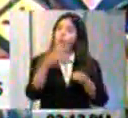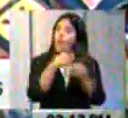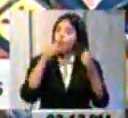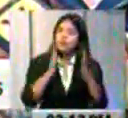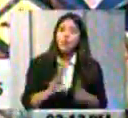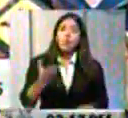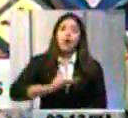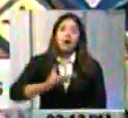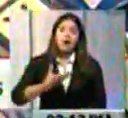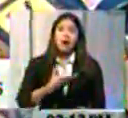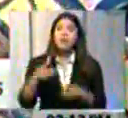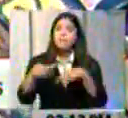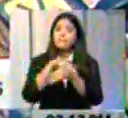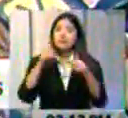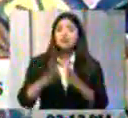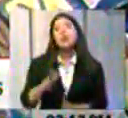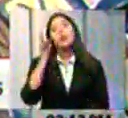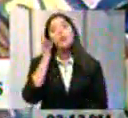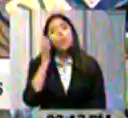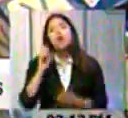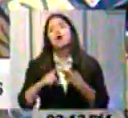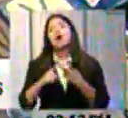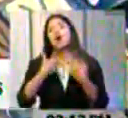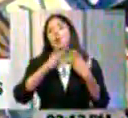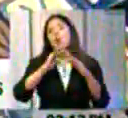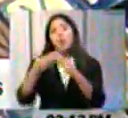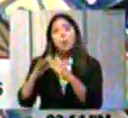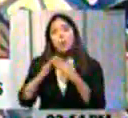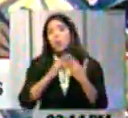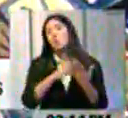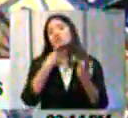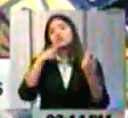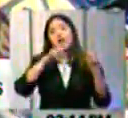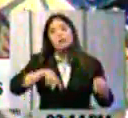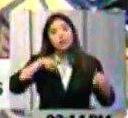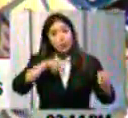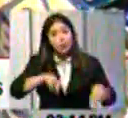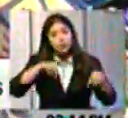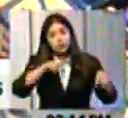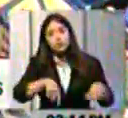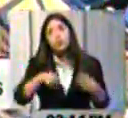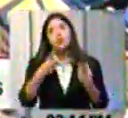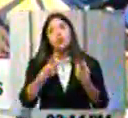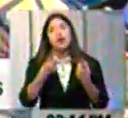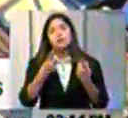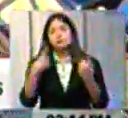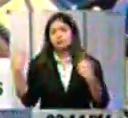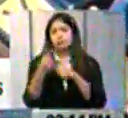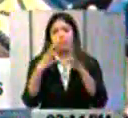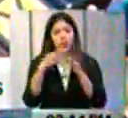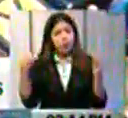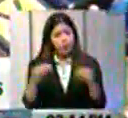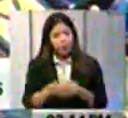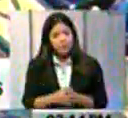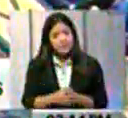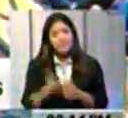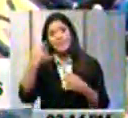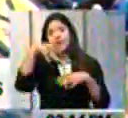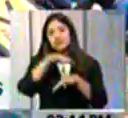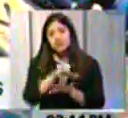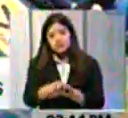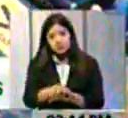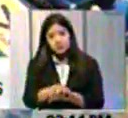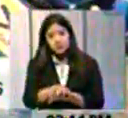alcaldes, al Ministerio de la Mujer, al Ministerio de las Comunas, al Ministerio de Agricultura, al Ministerio de Agricultura Urbana, bueno, la integración